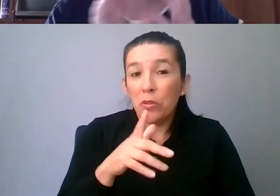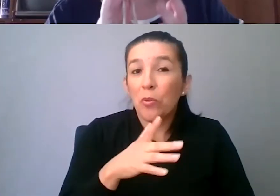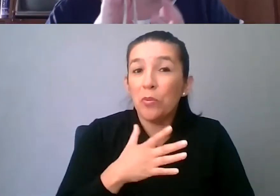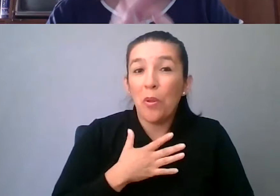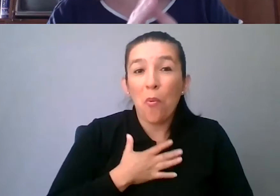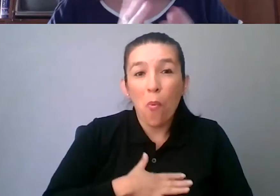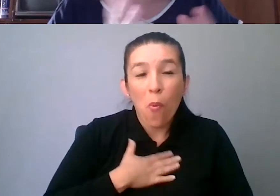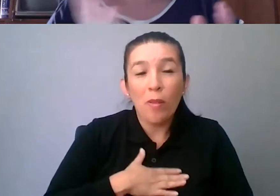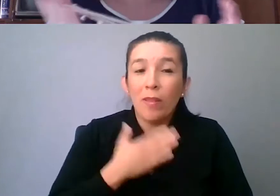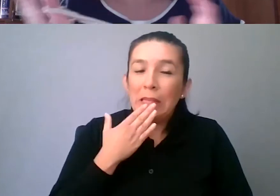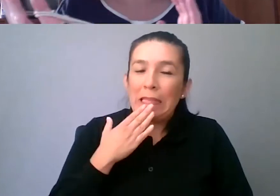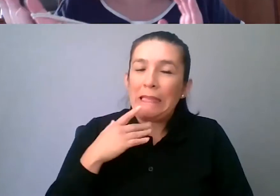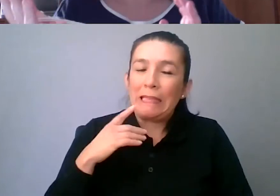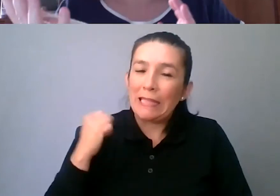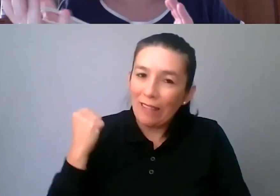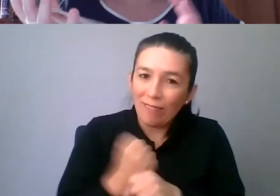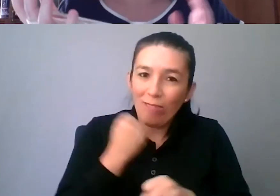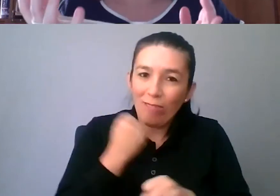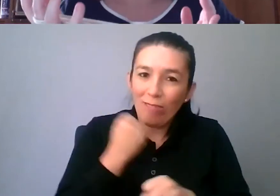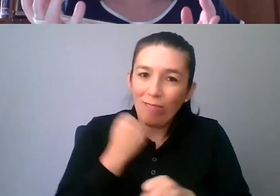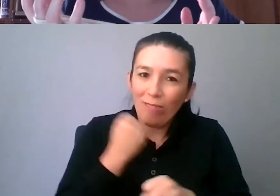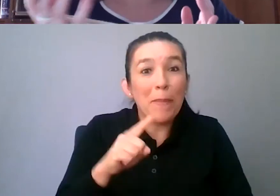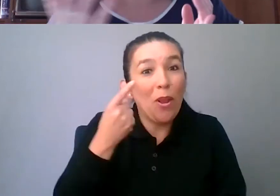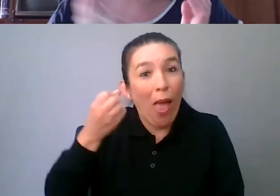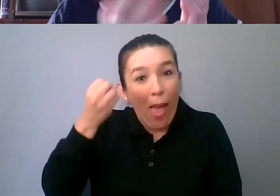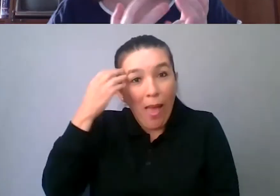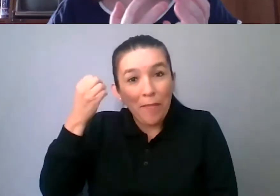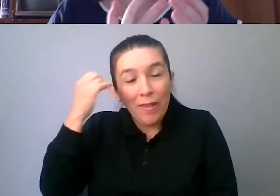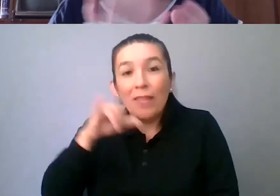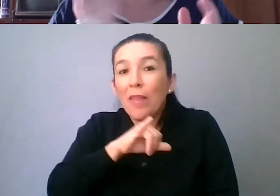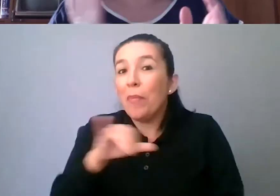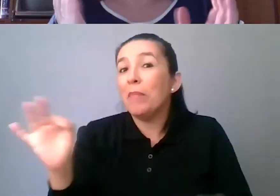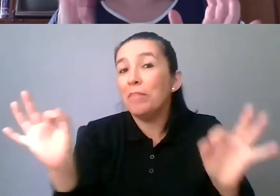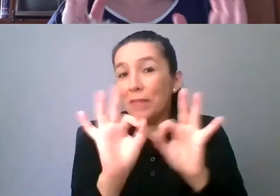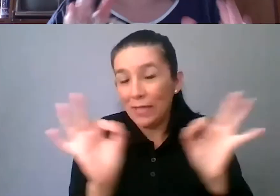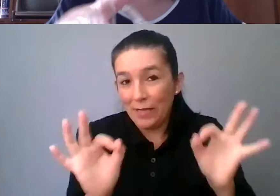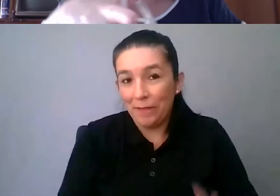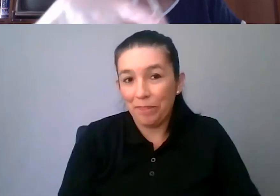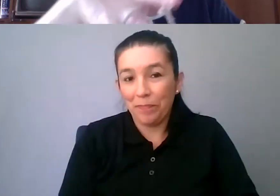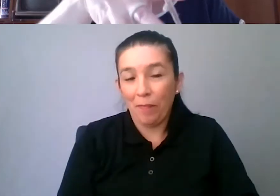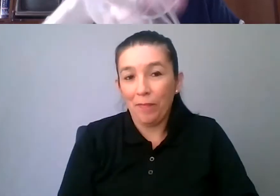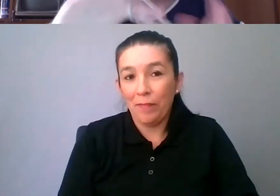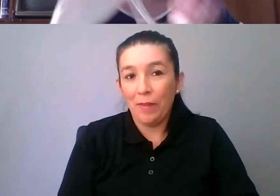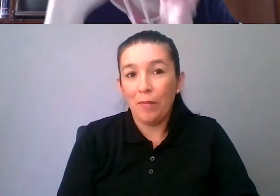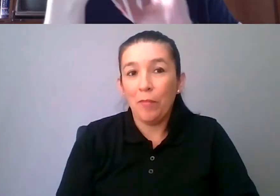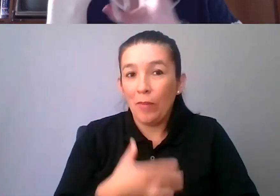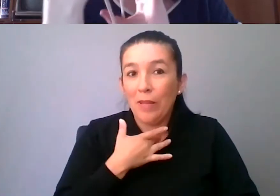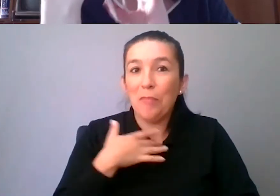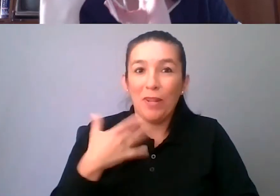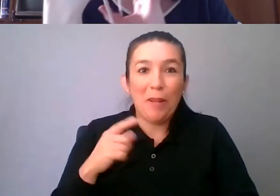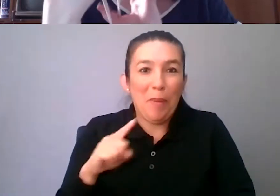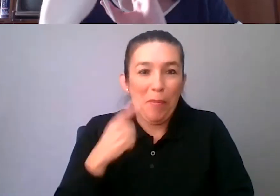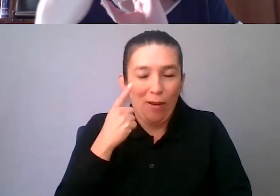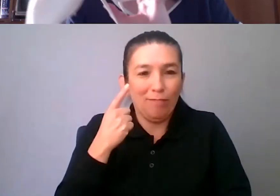satisfactorio y laborioso también, bueno, aprenderla y aprender a dar las instrucciones, porque hay que saber hacerlo, ¿no?